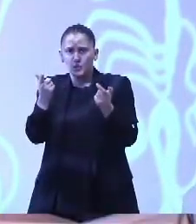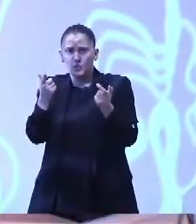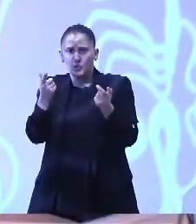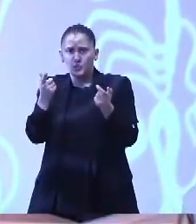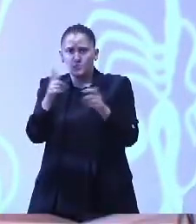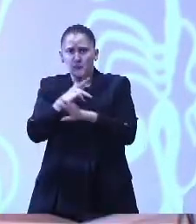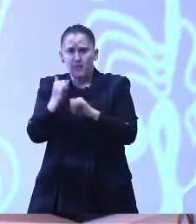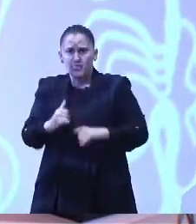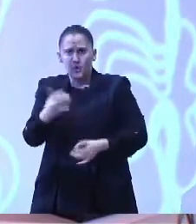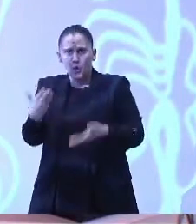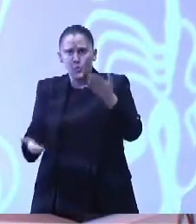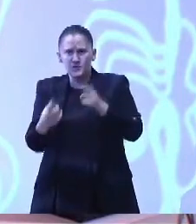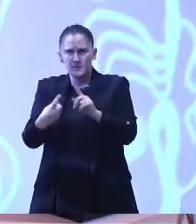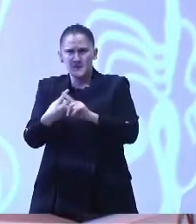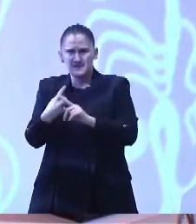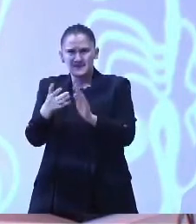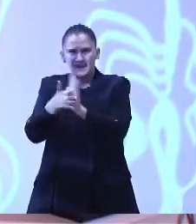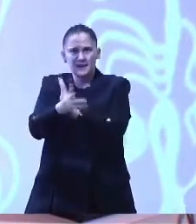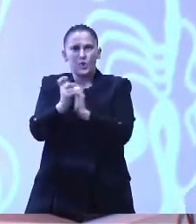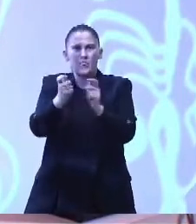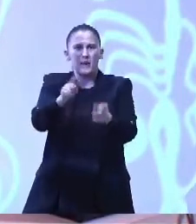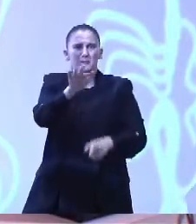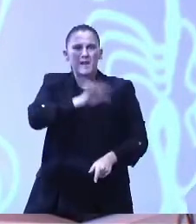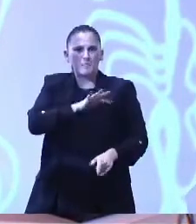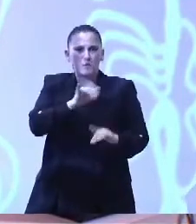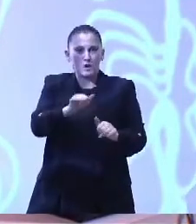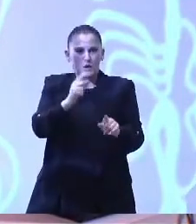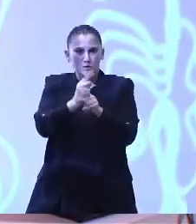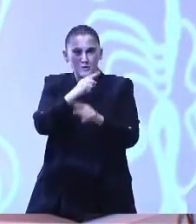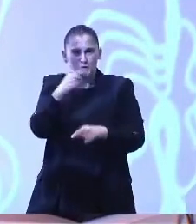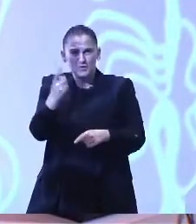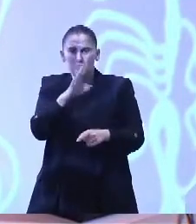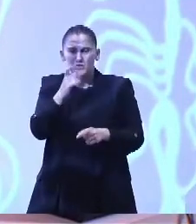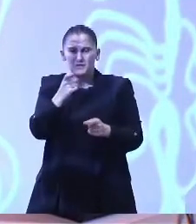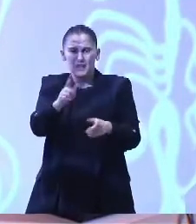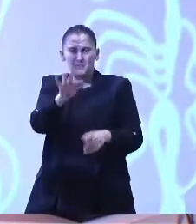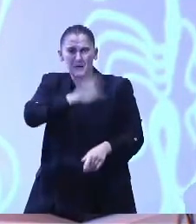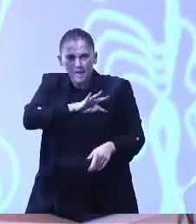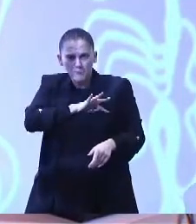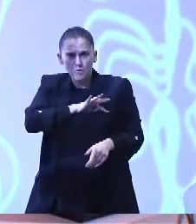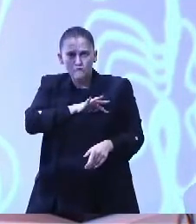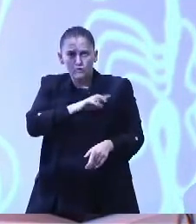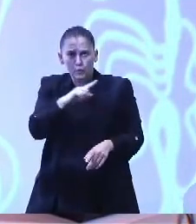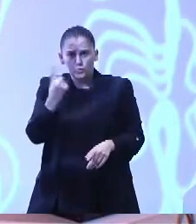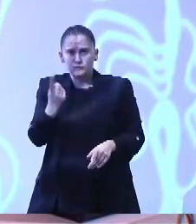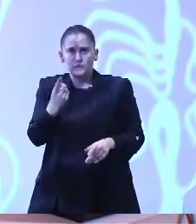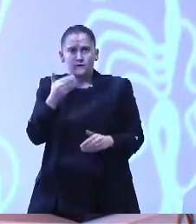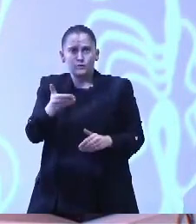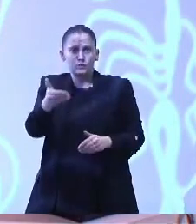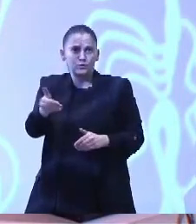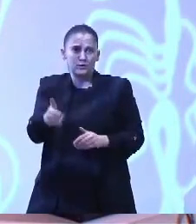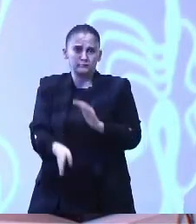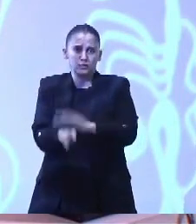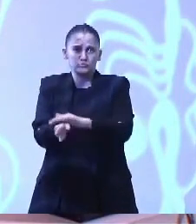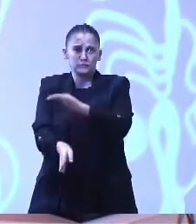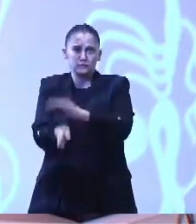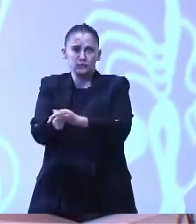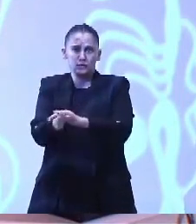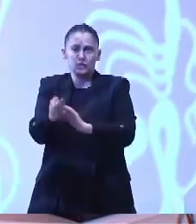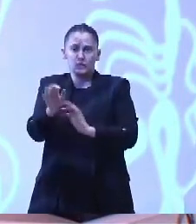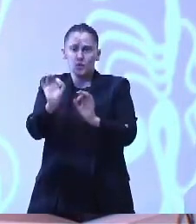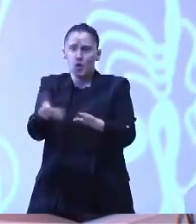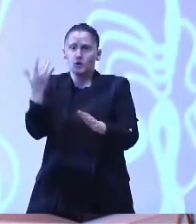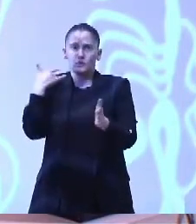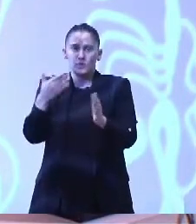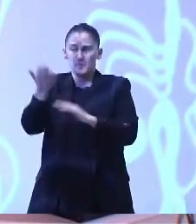definitiva, no premiar al agresor, porque si se premia al agresor, estamos abonando futuras agresiones, como ya ocurrió en el